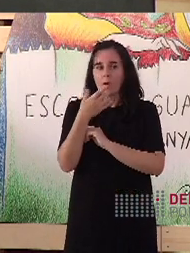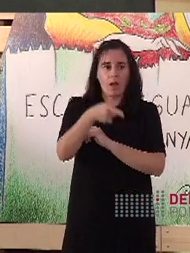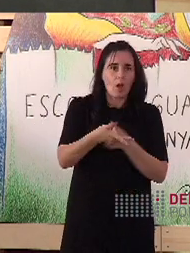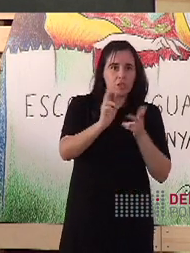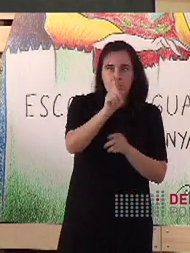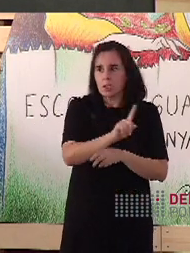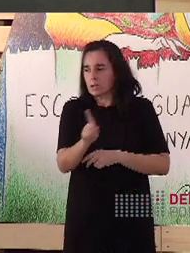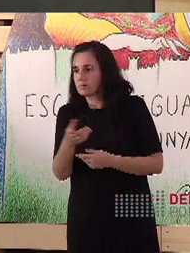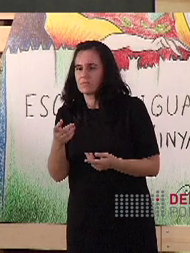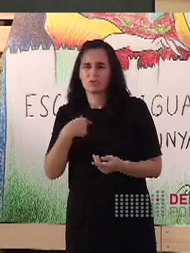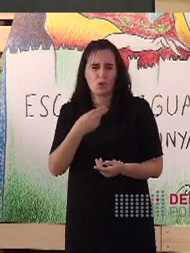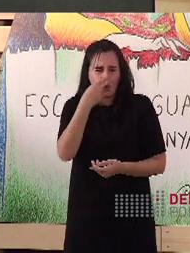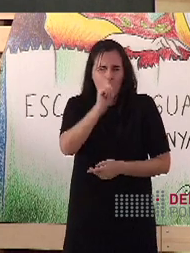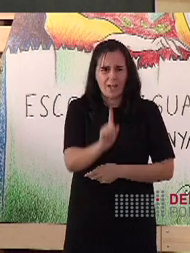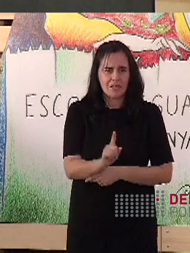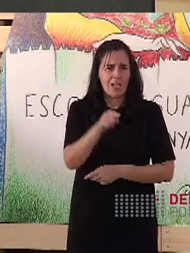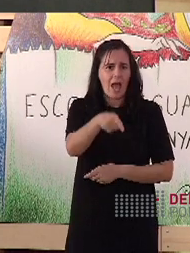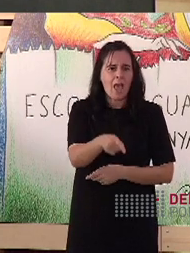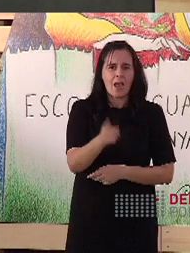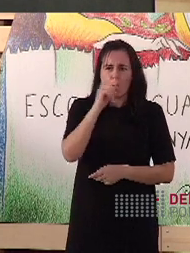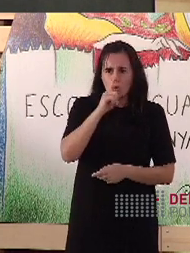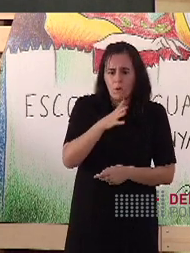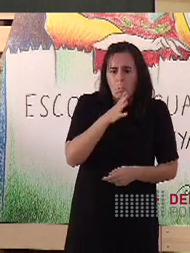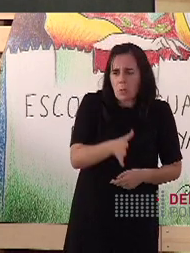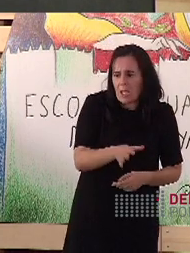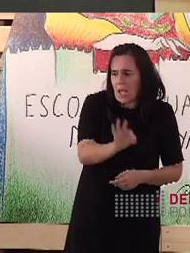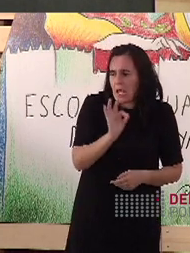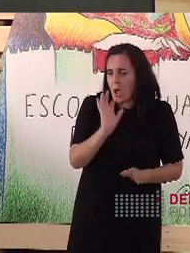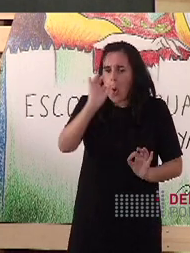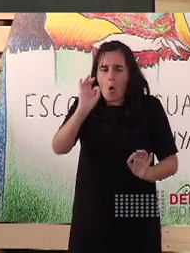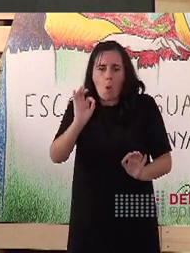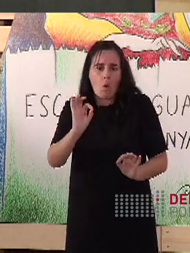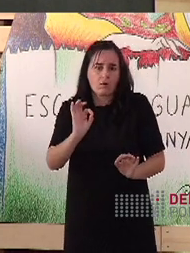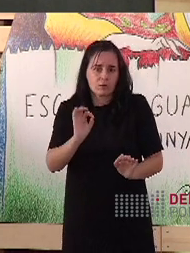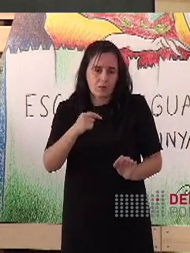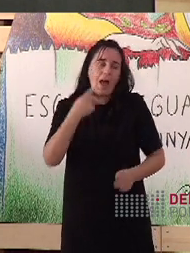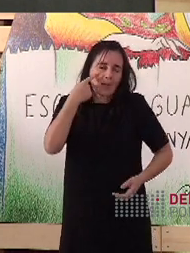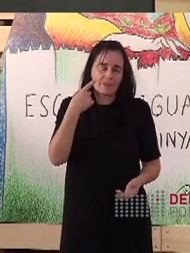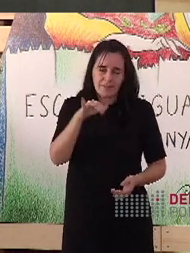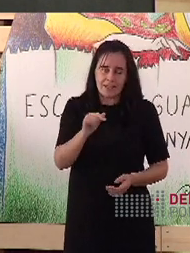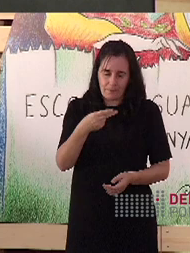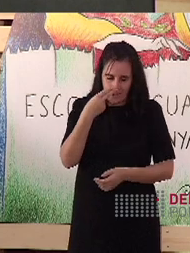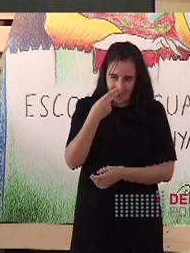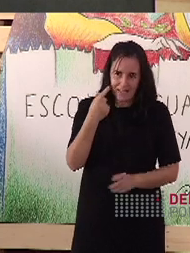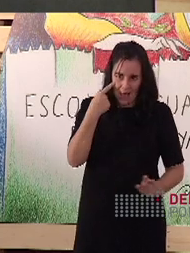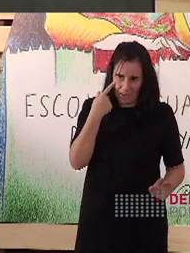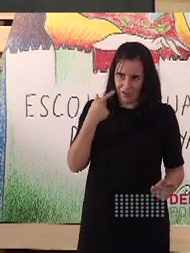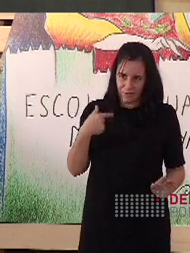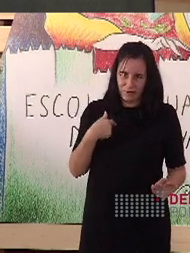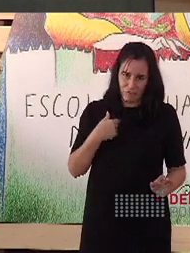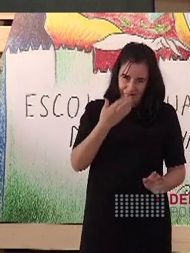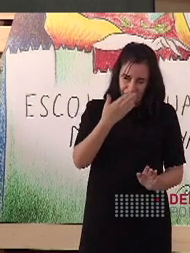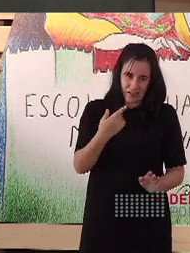a mí no me interesa saber por qué las mujeres se prostituyen o por qué las mujeres... Bueno, claro que me interesa, vamos a ver, ¿eh? O sea, y de